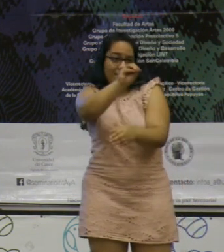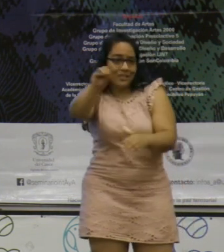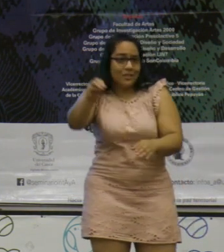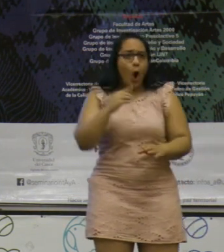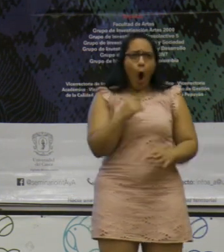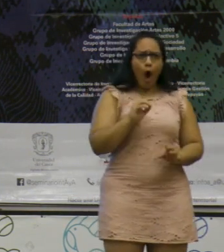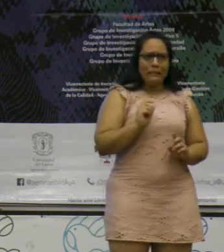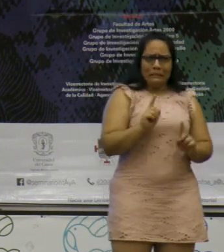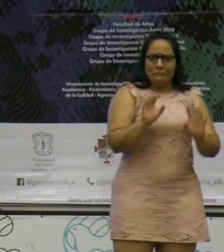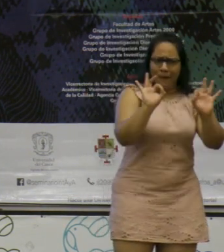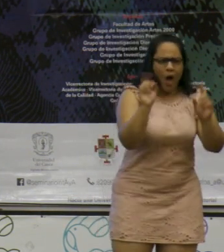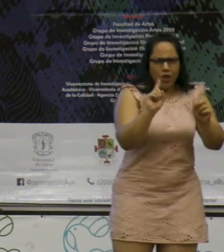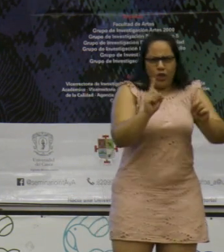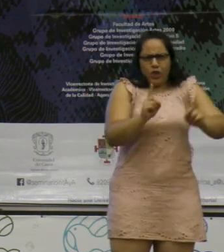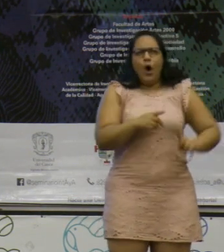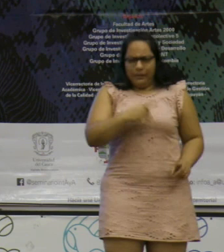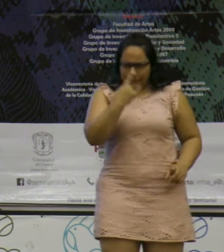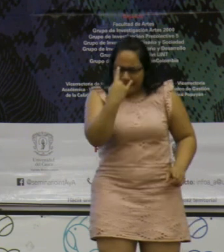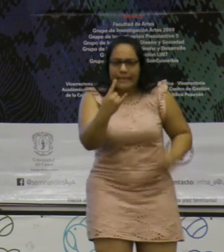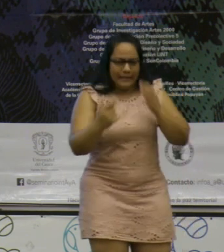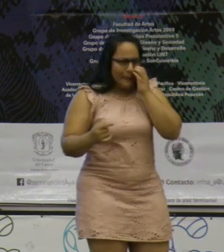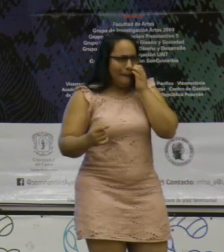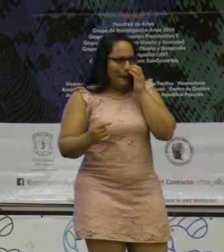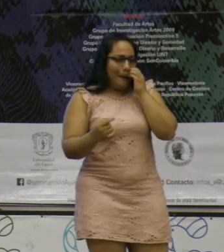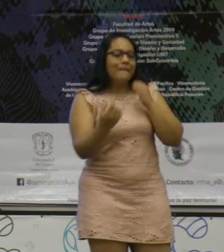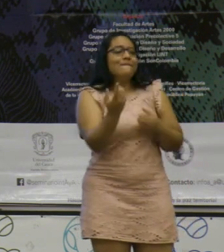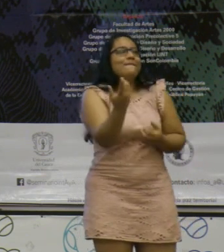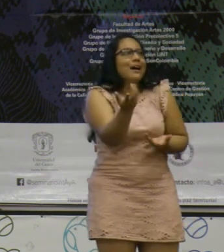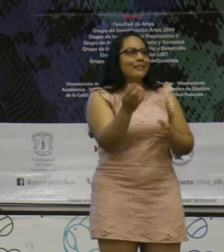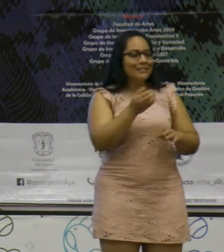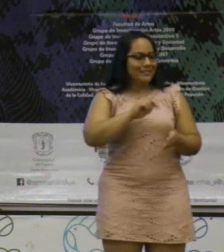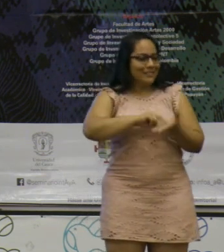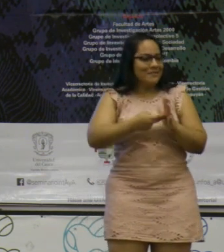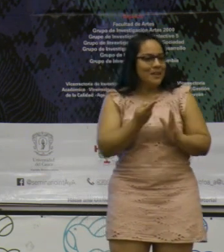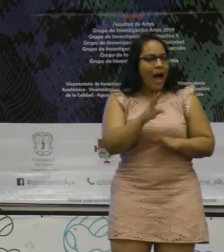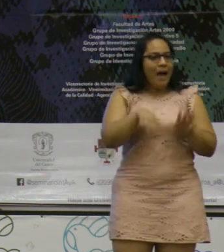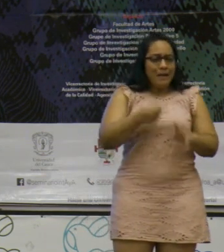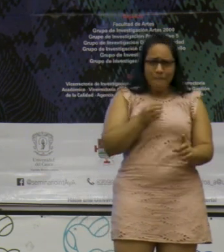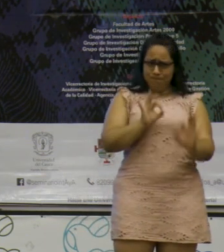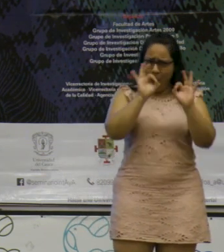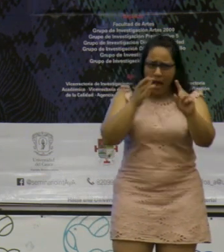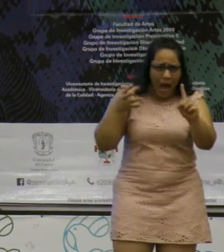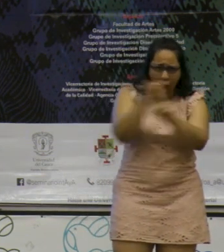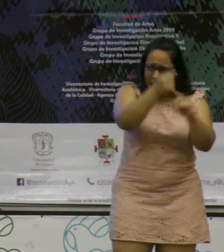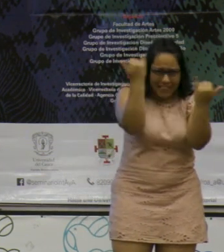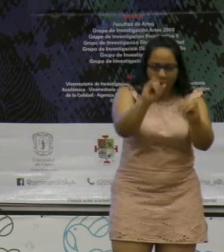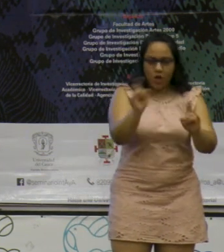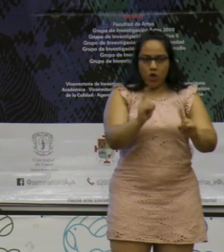pero interesante. Le estamos diciendo, sí, te faltaron los 50 pesos para el peso, no le pegaste, pero está muy interesante,